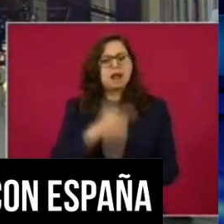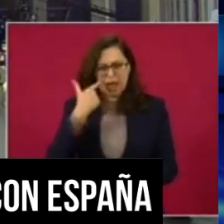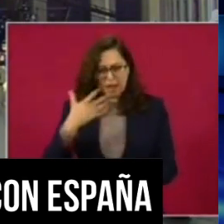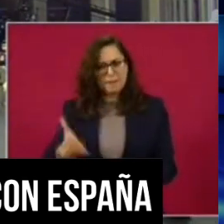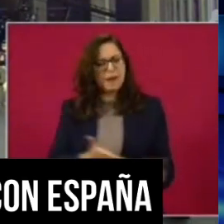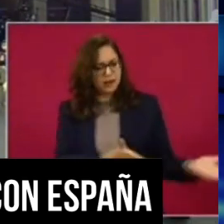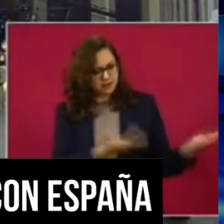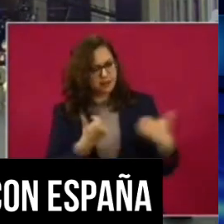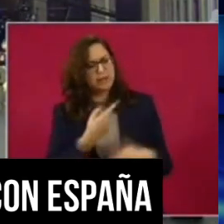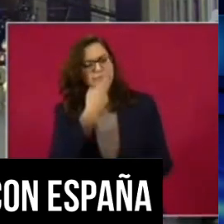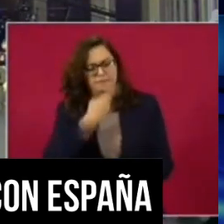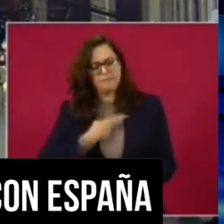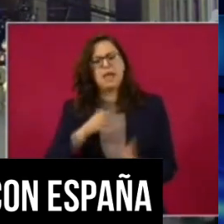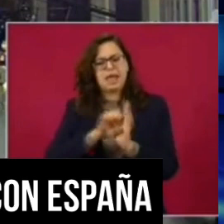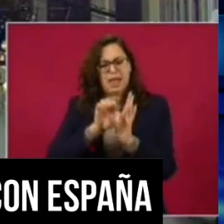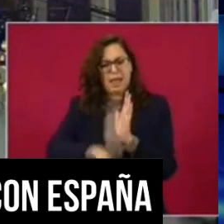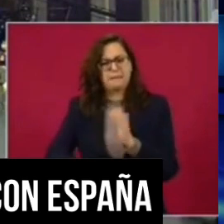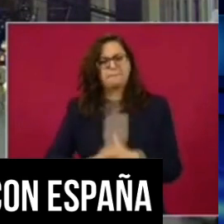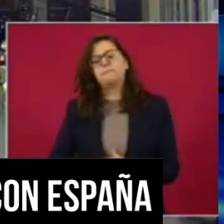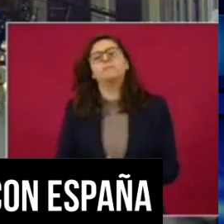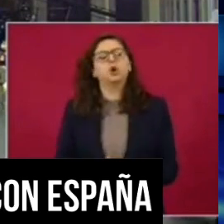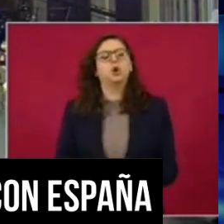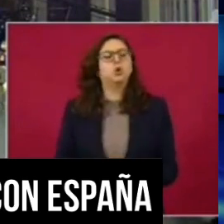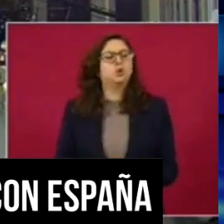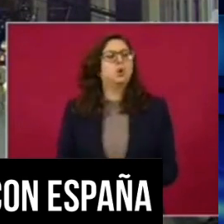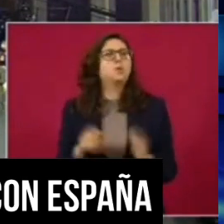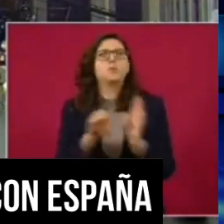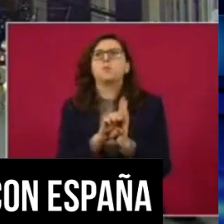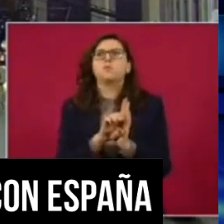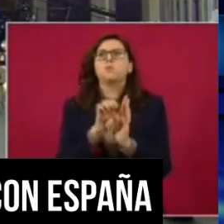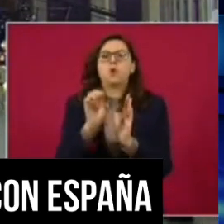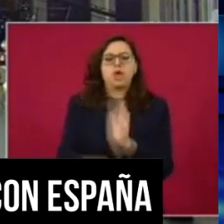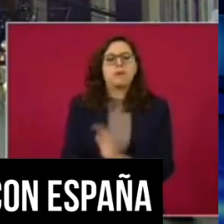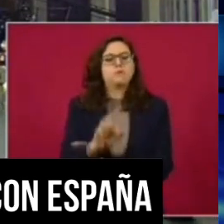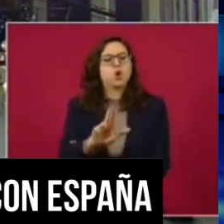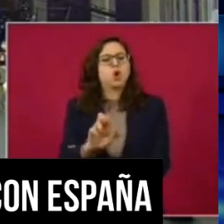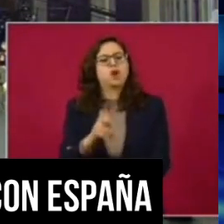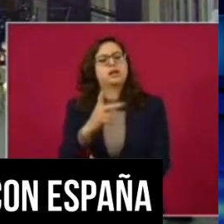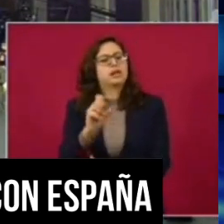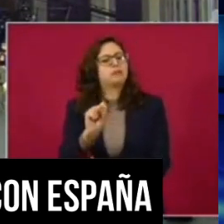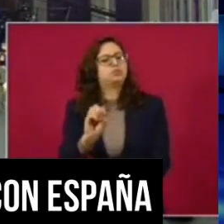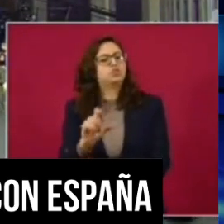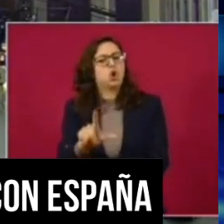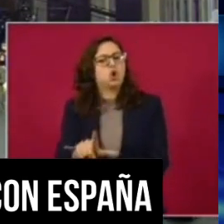si un ejemplo a ver cómo nos fue con repsol